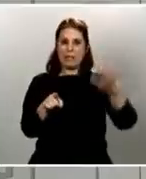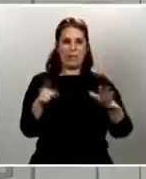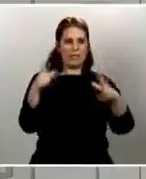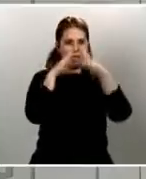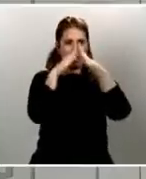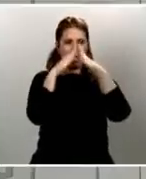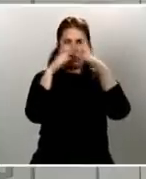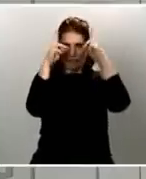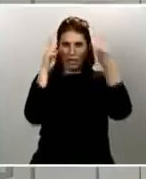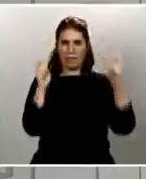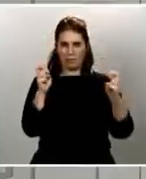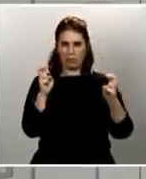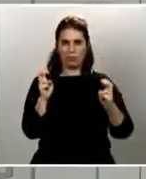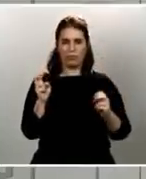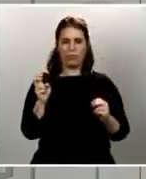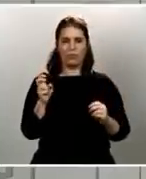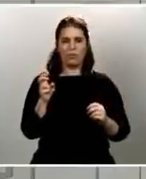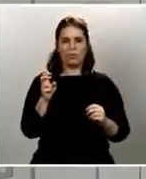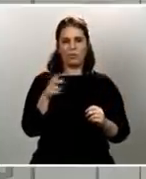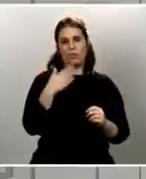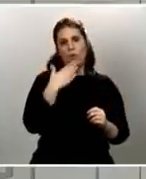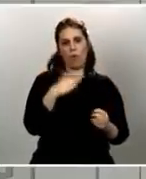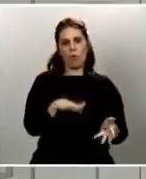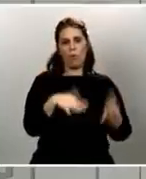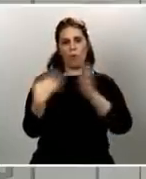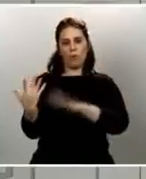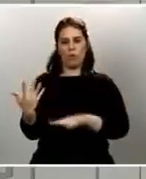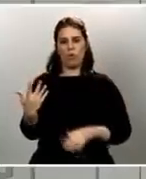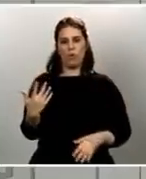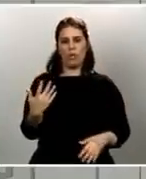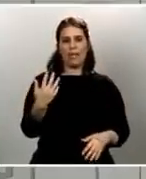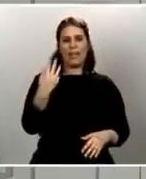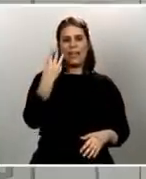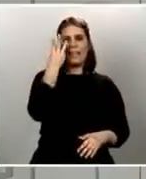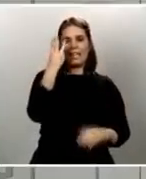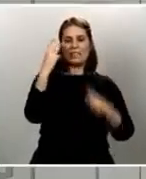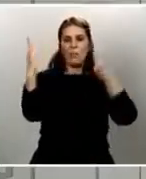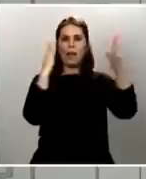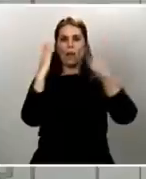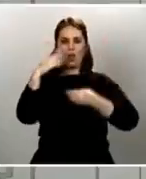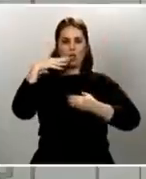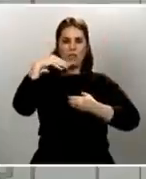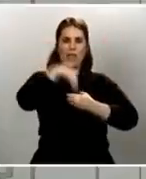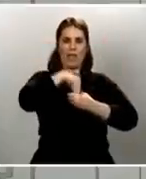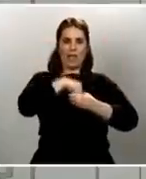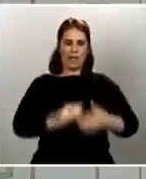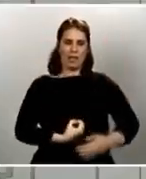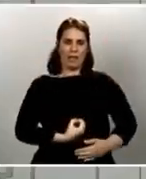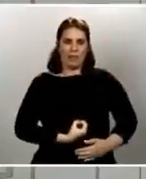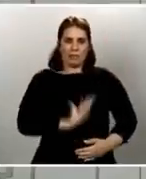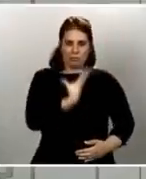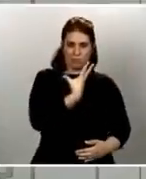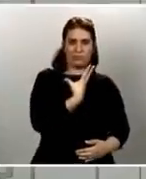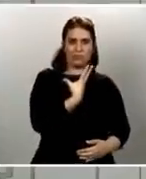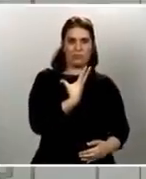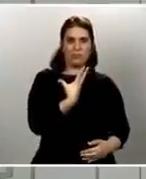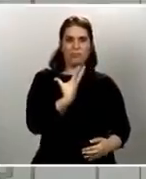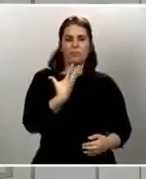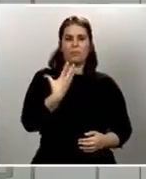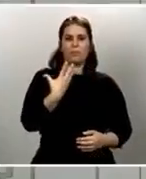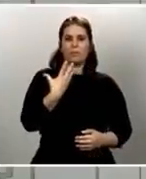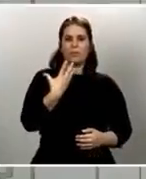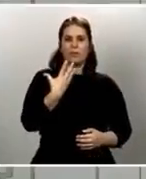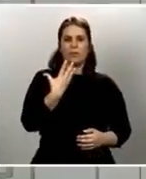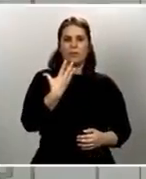Por tanto, iso equivale a tres períodos de incubación. Estamos casi seguros que a transmisión en o